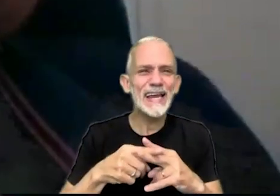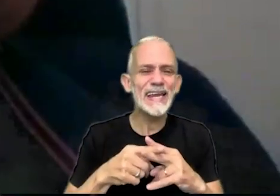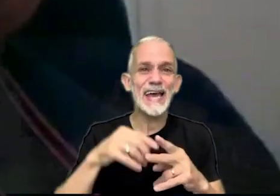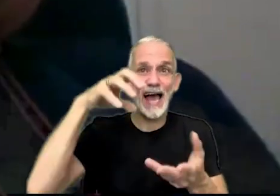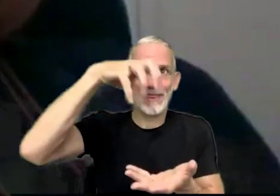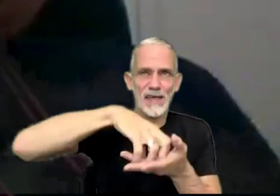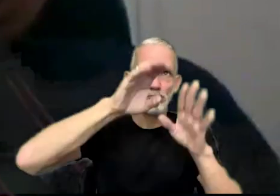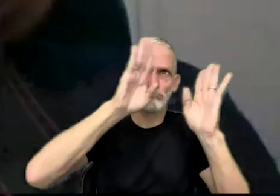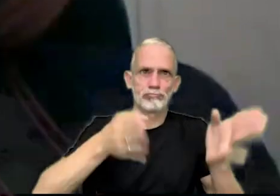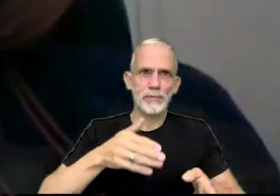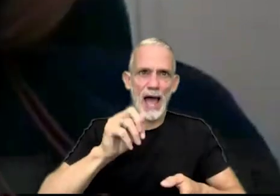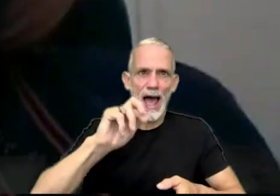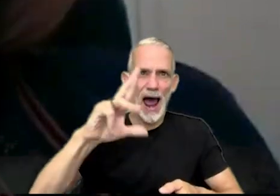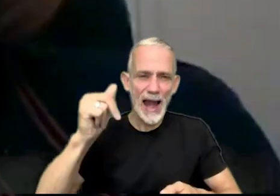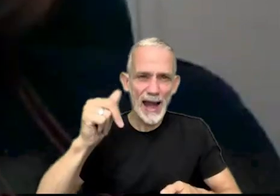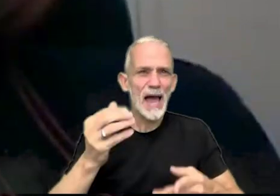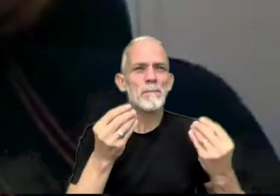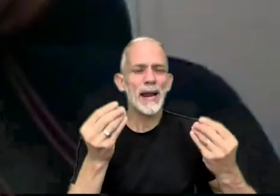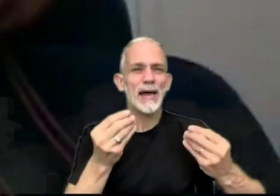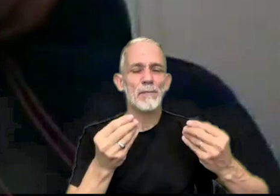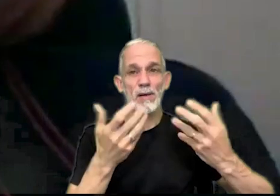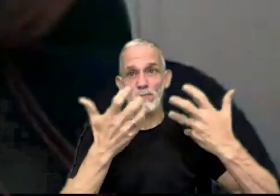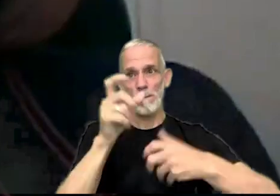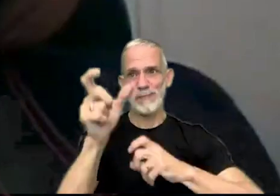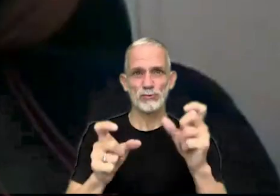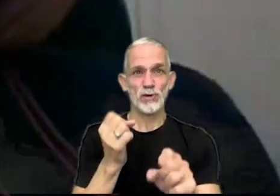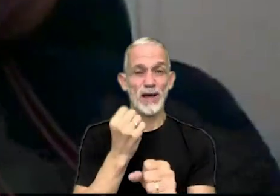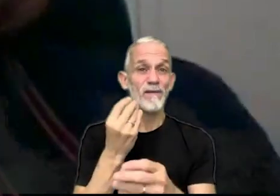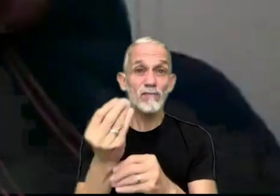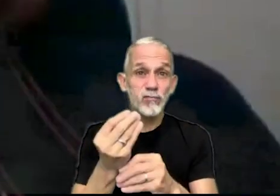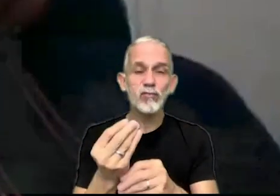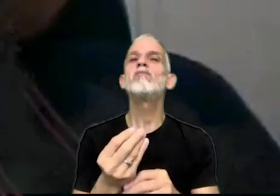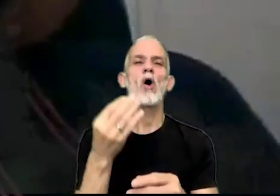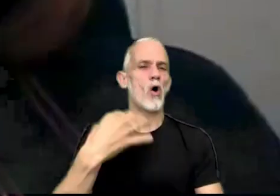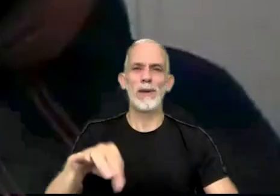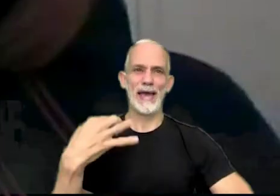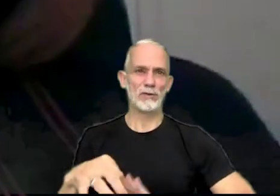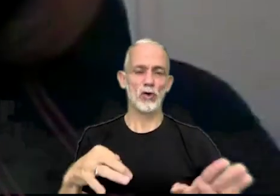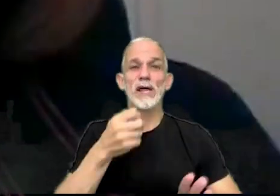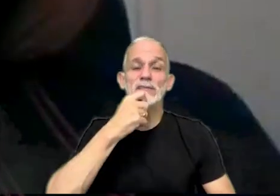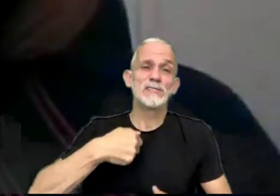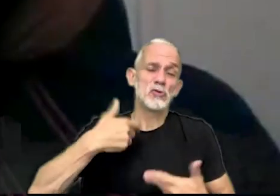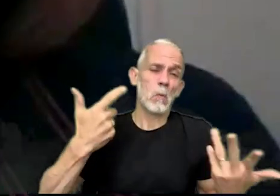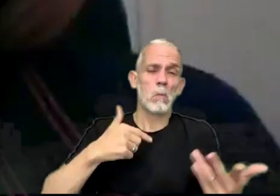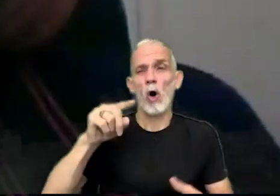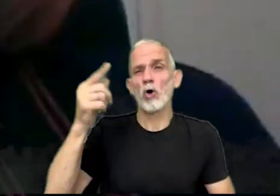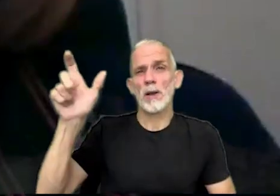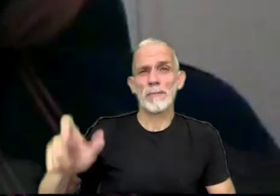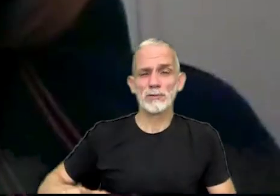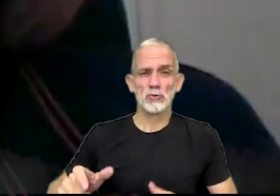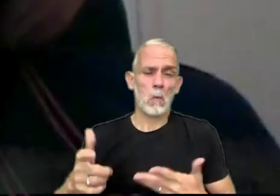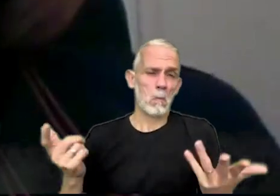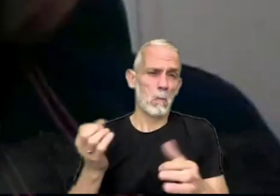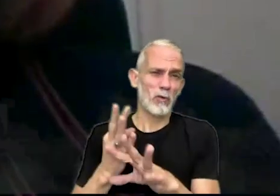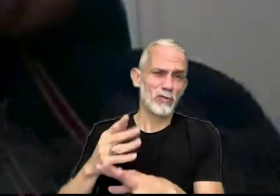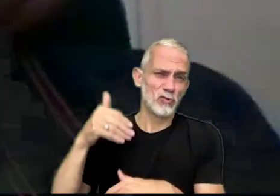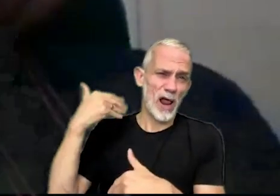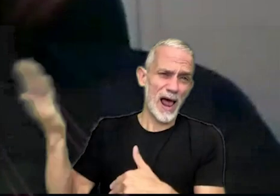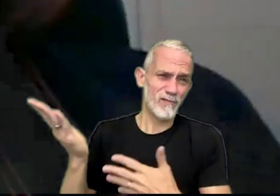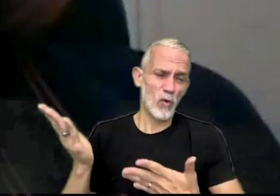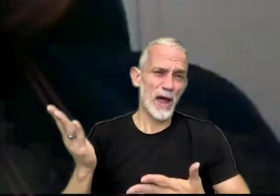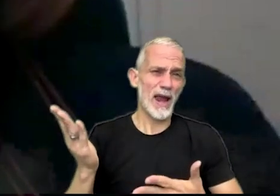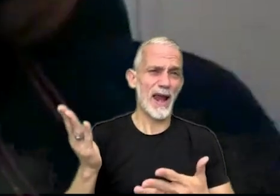del organismo, para el funcionario es obligatoria. Ahora, si yo soy un tercero, soy un